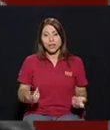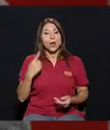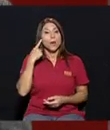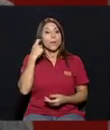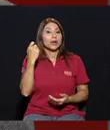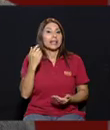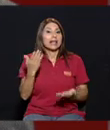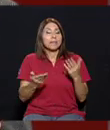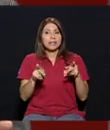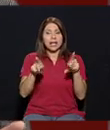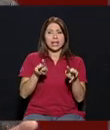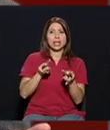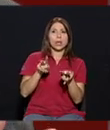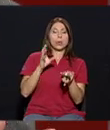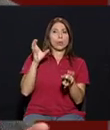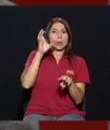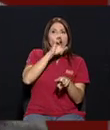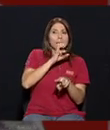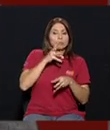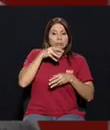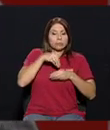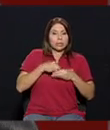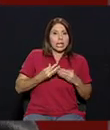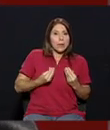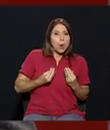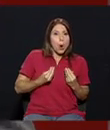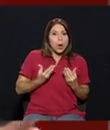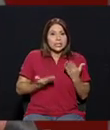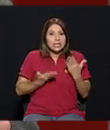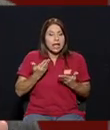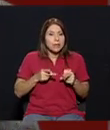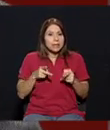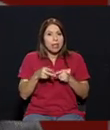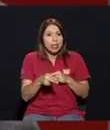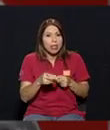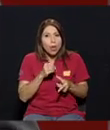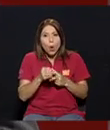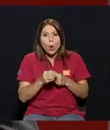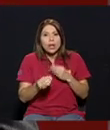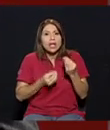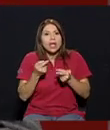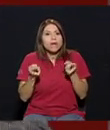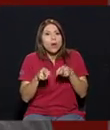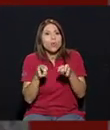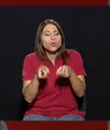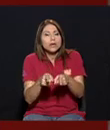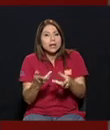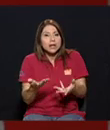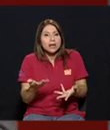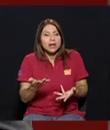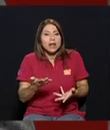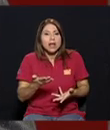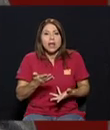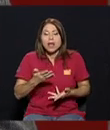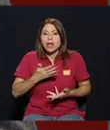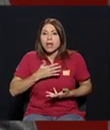que efectivamente la gente hubiera tenido temores de quedarse sin trabajo, de qué va a ocurrir